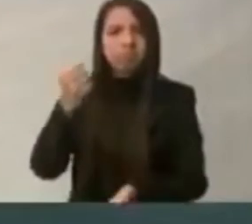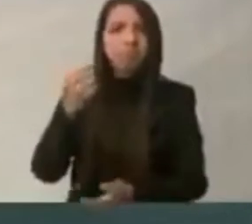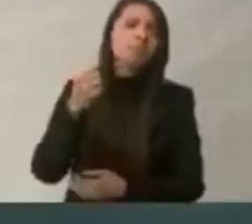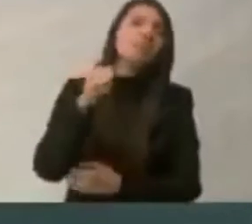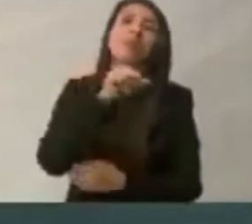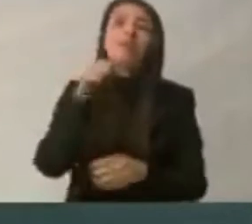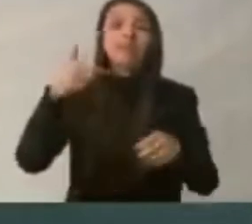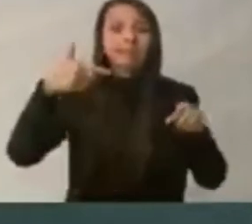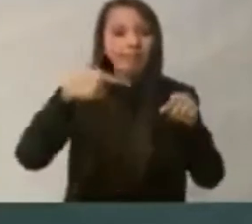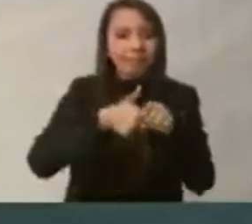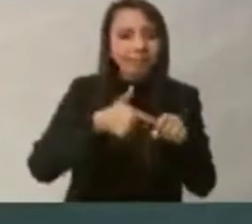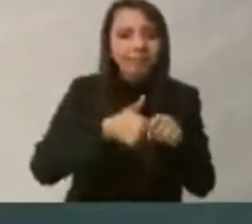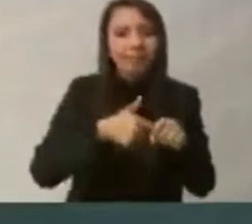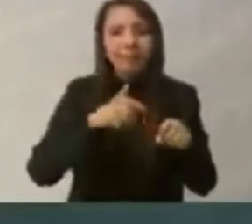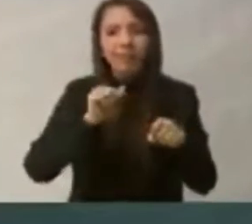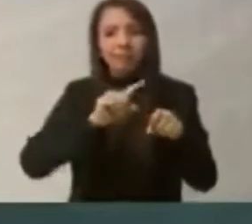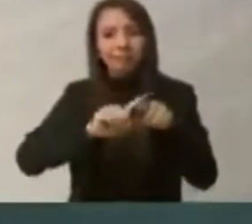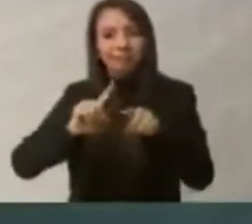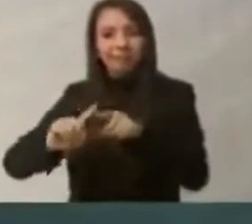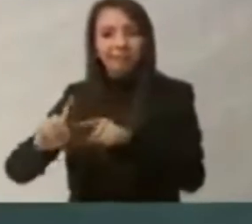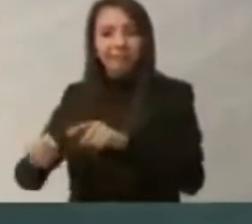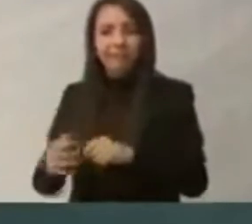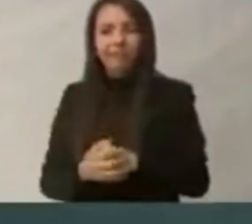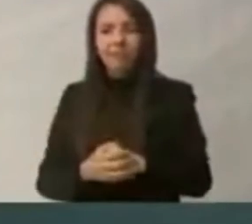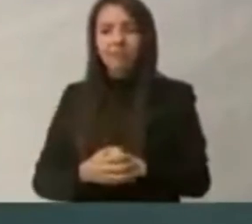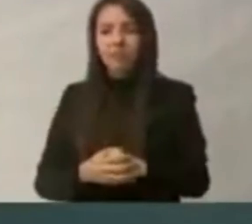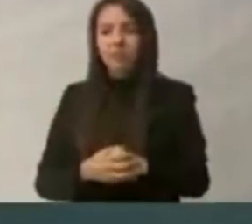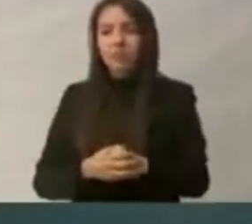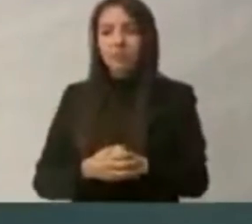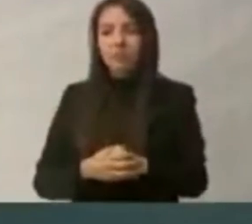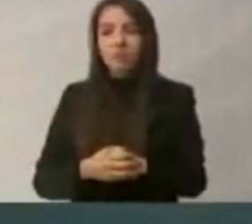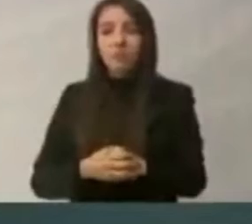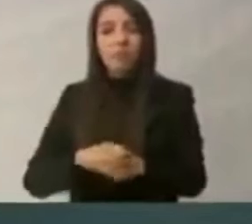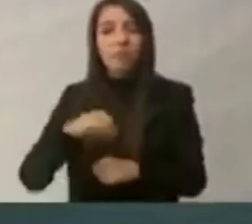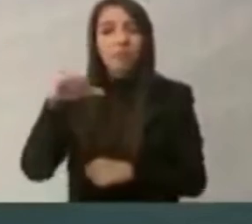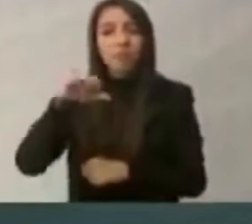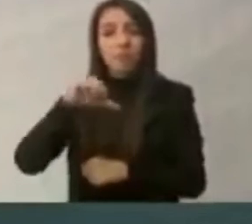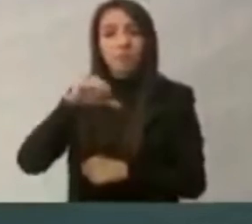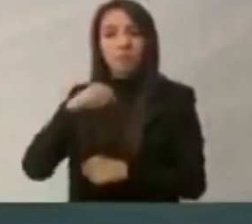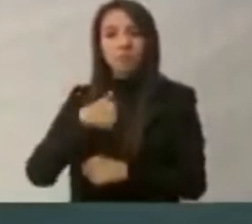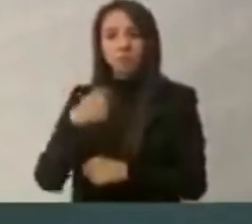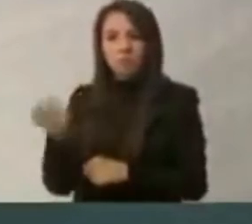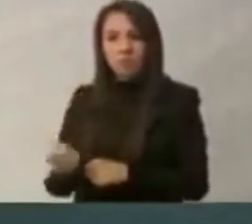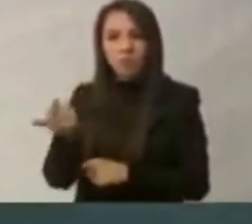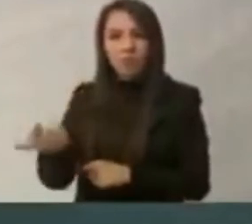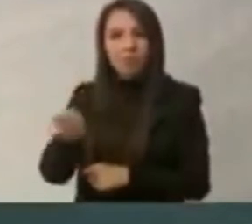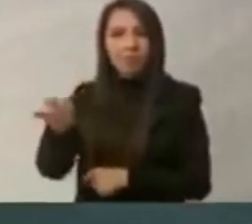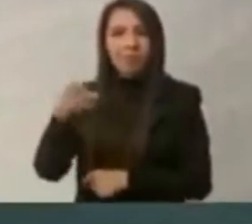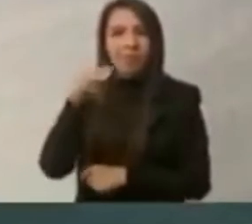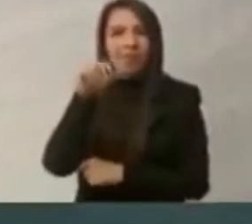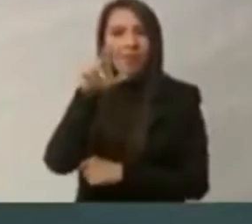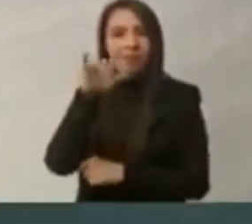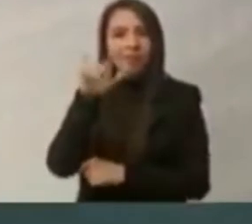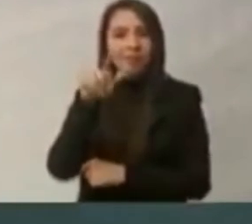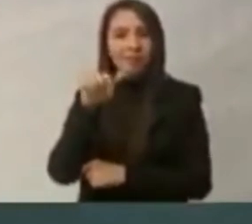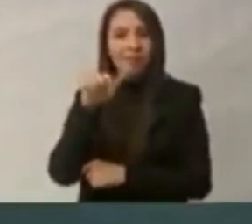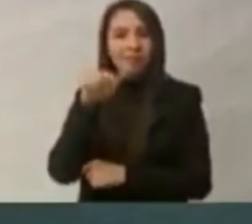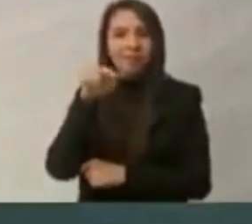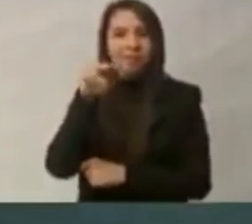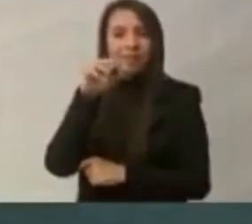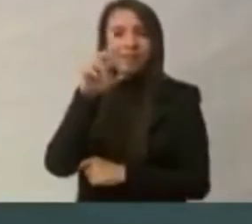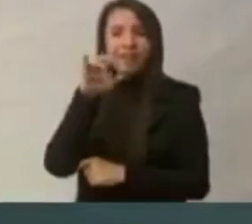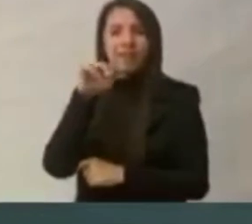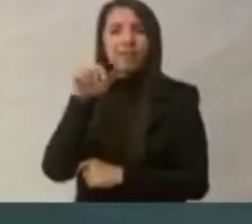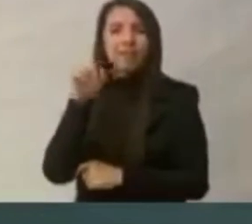a la gasolina. Ahora le preguntaba yo a Marina que si cuánto costaba aquí la gasolina. Me dice que